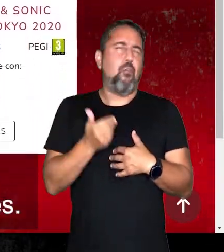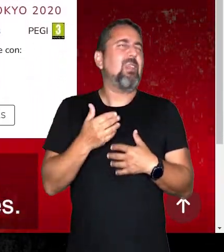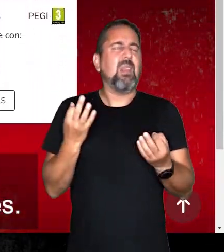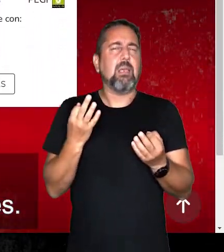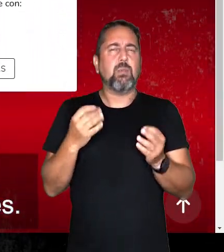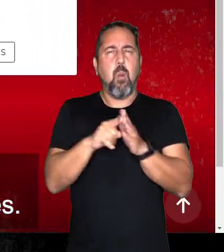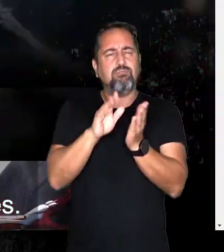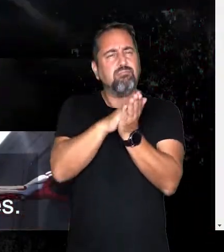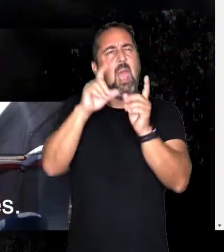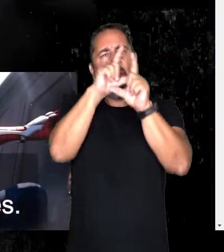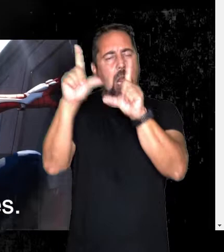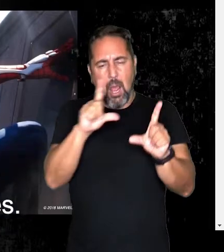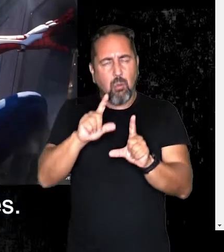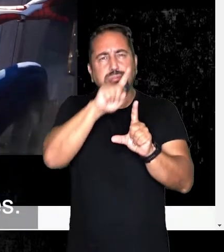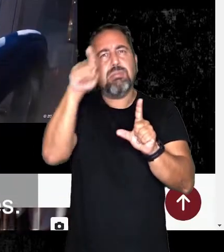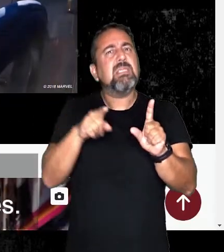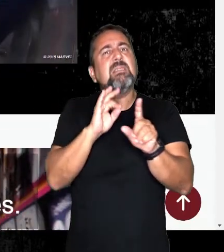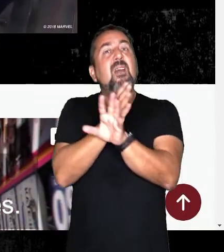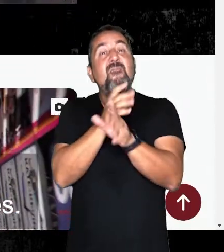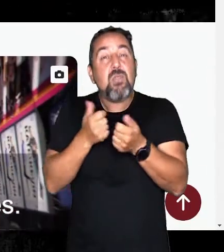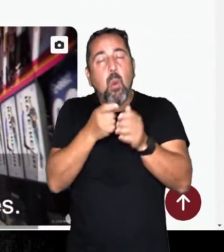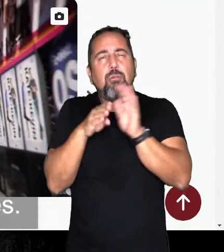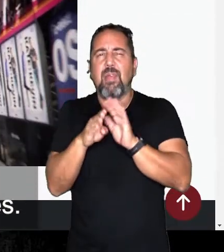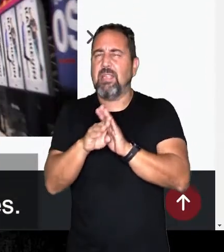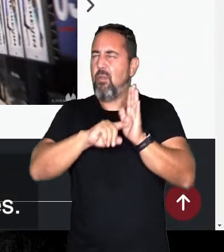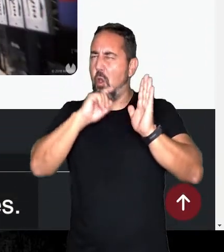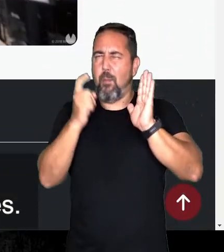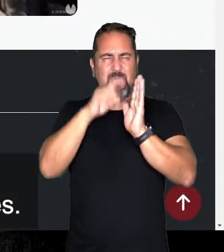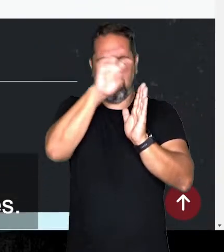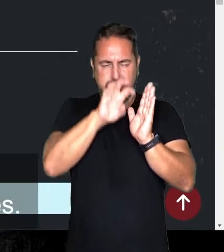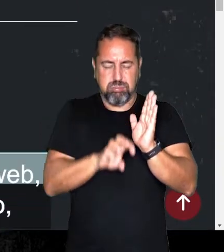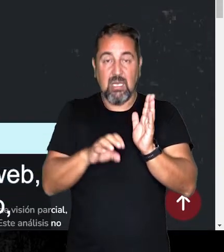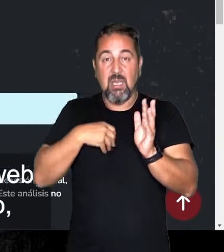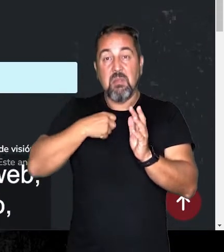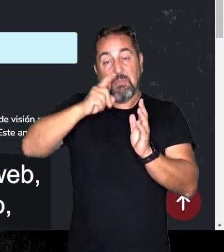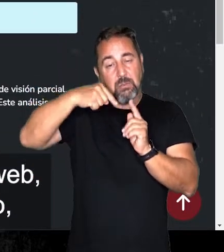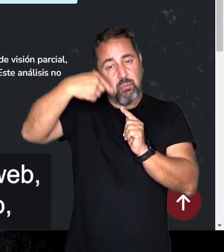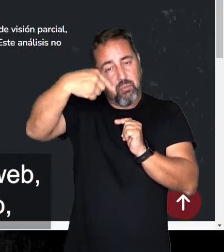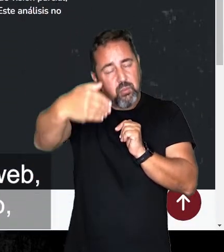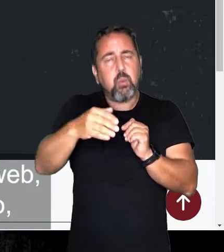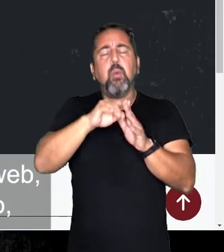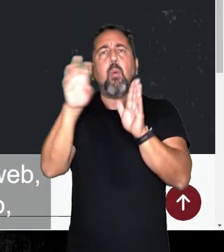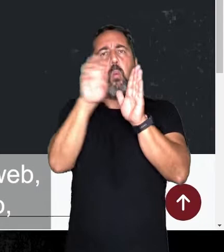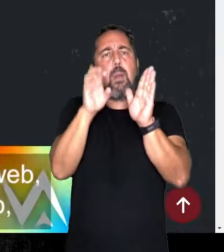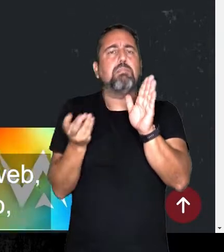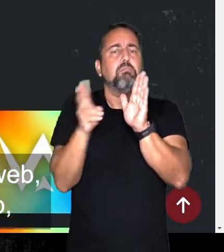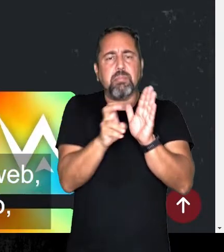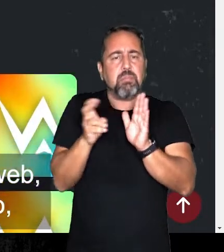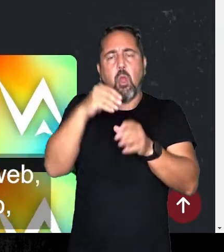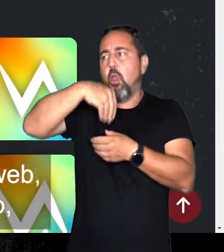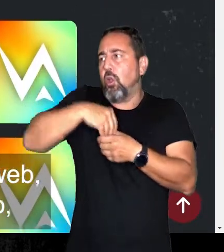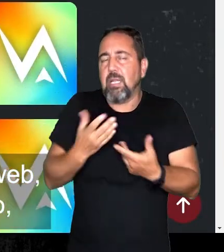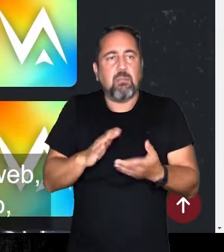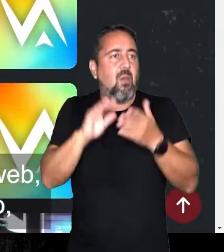la joya de la corona, un catálogo completísimo de videojuegos accesibles. Durante los próximos meses se irán añadiendo a la web